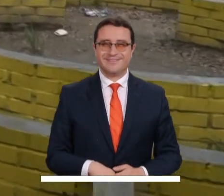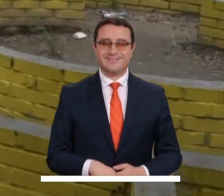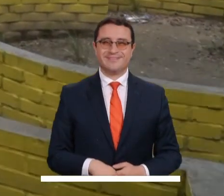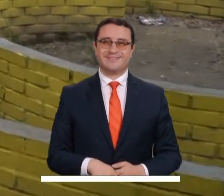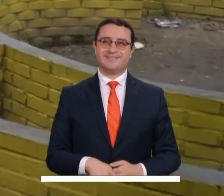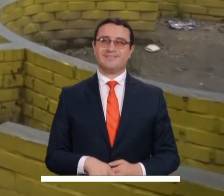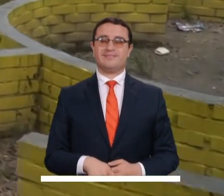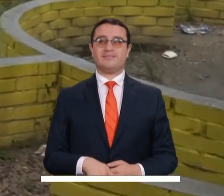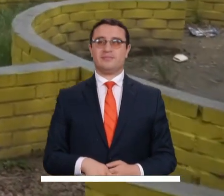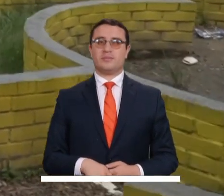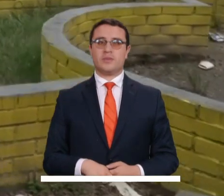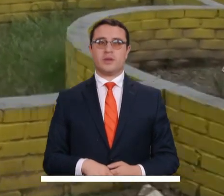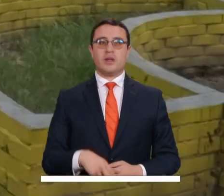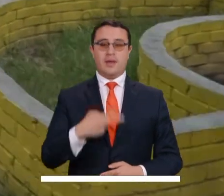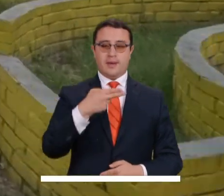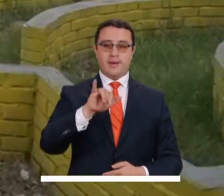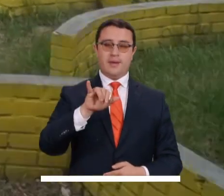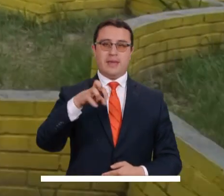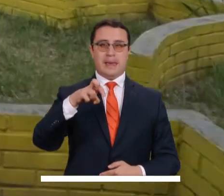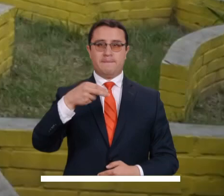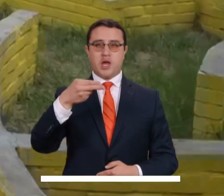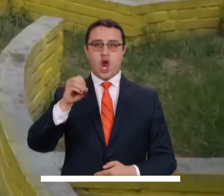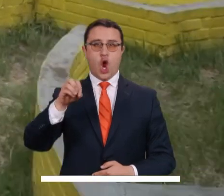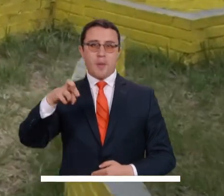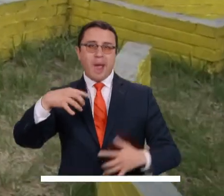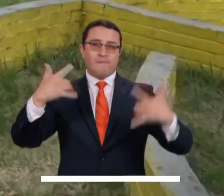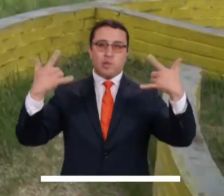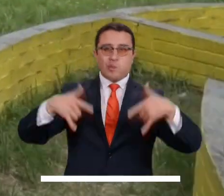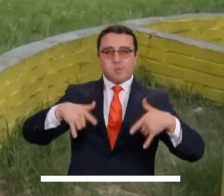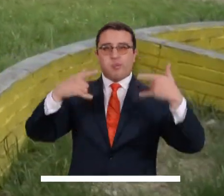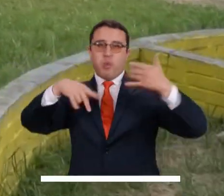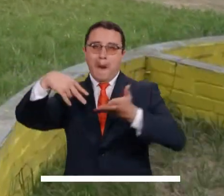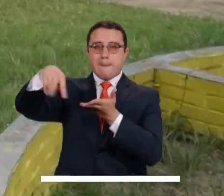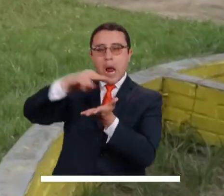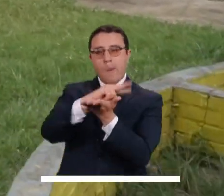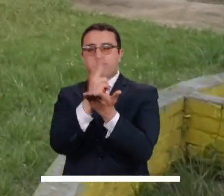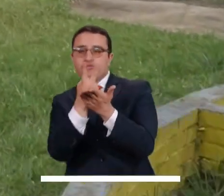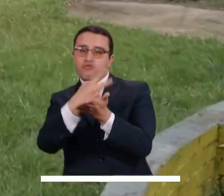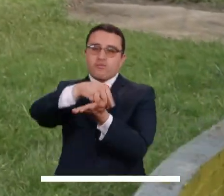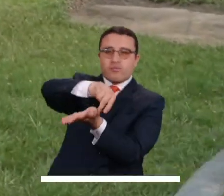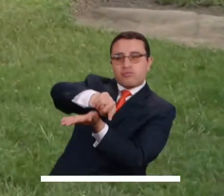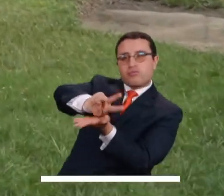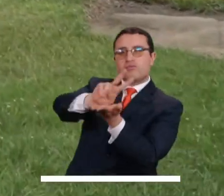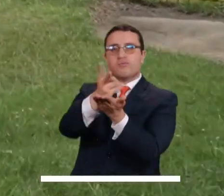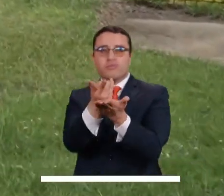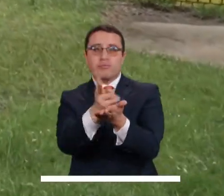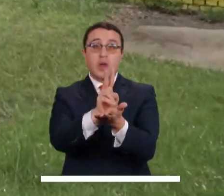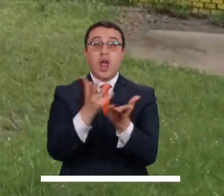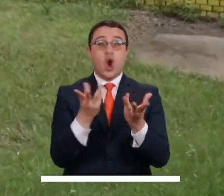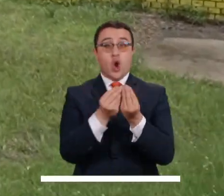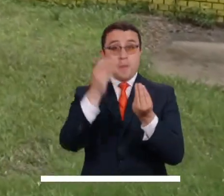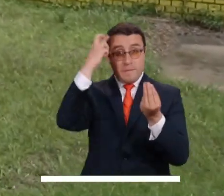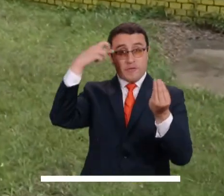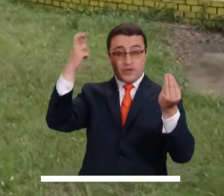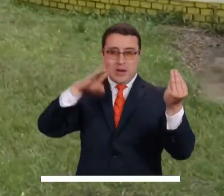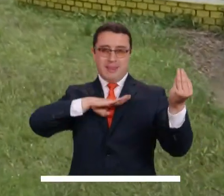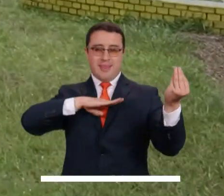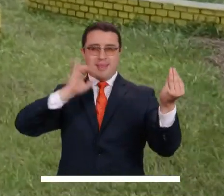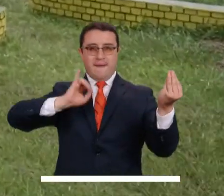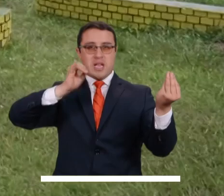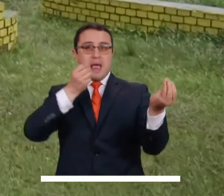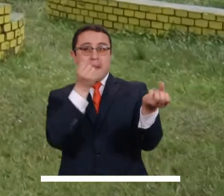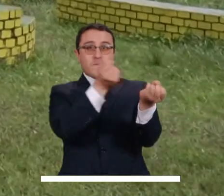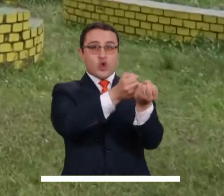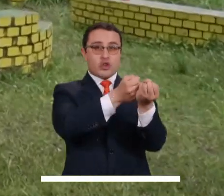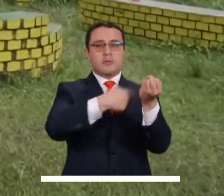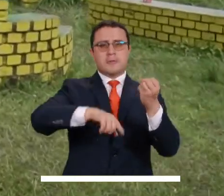Al ritmo del hip hop y con los diferentes pasos del breakdance, un grupo de profesionales apoyados por la alcaldía de Ibagué le